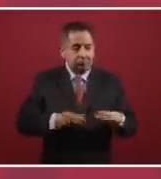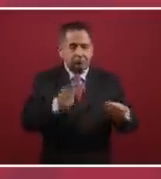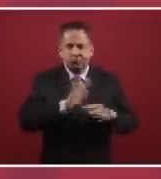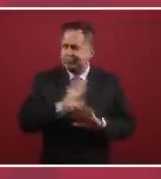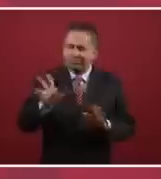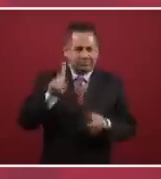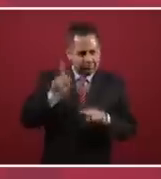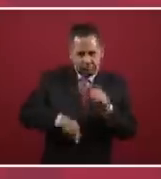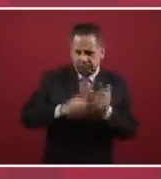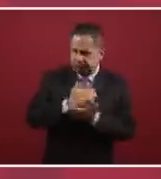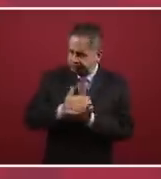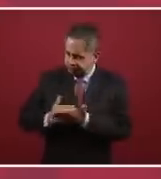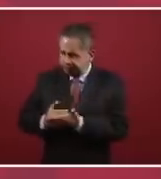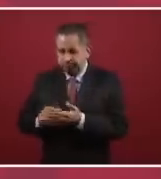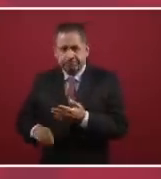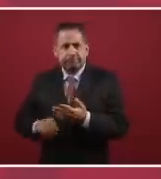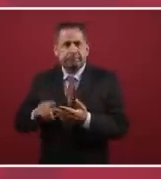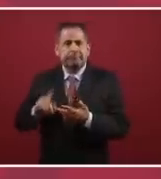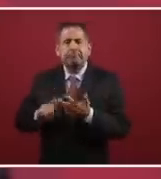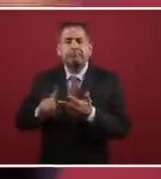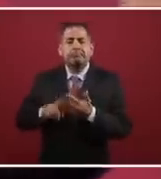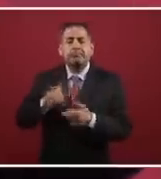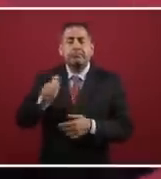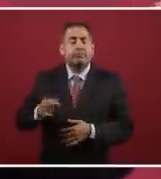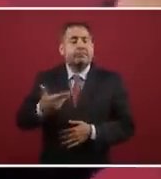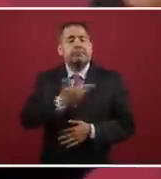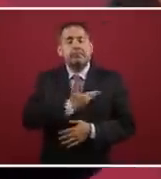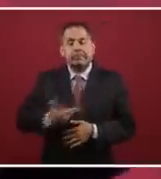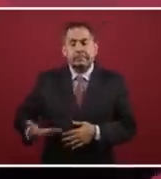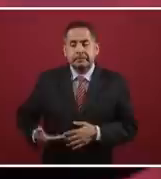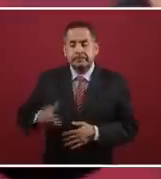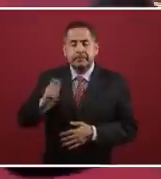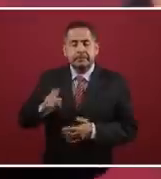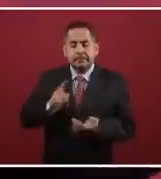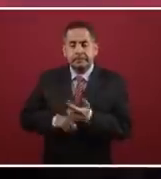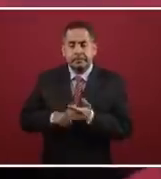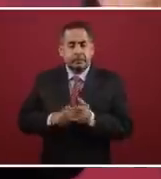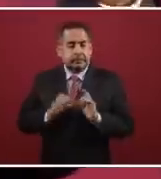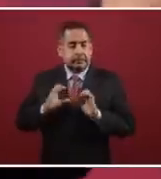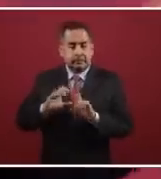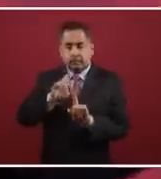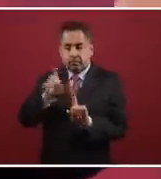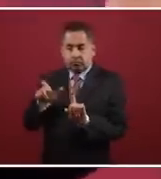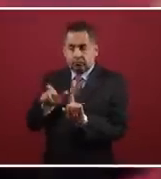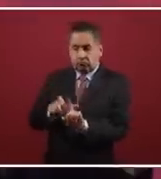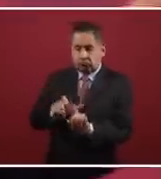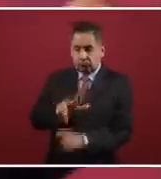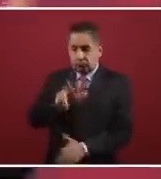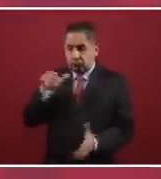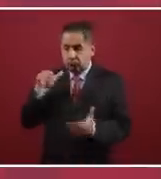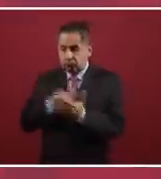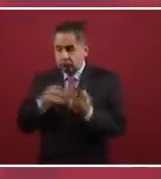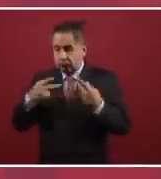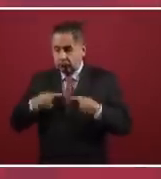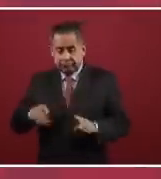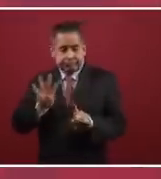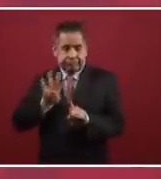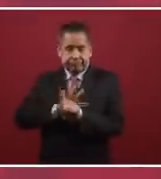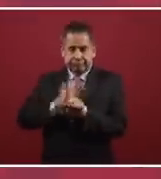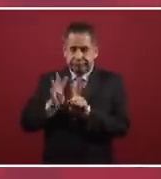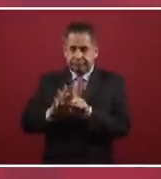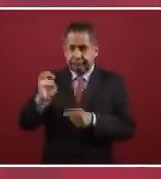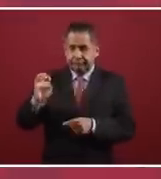¿Qué es austeridad? Que el presidente no esté cuidado por 8,000 elementos del Estado